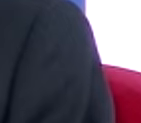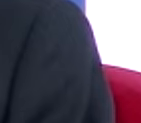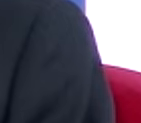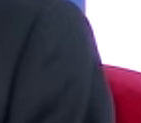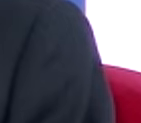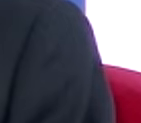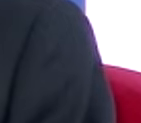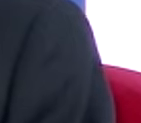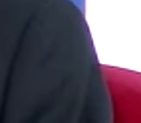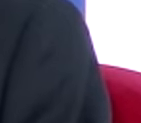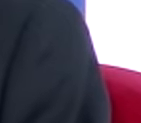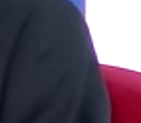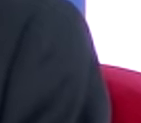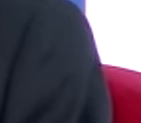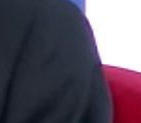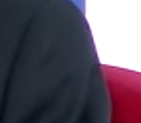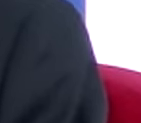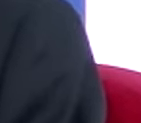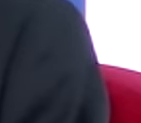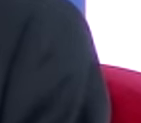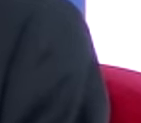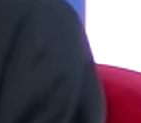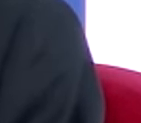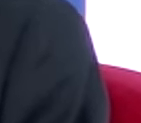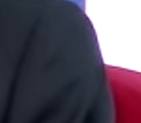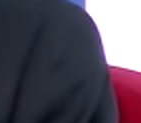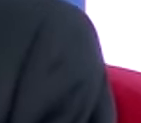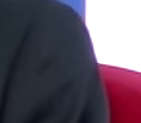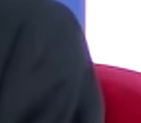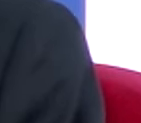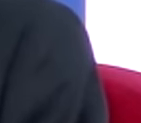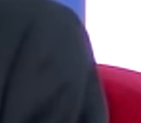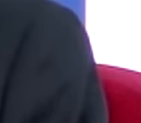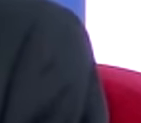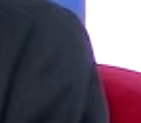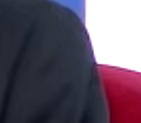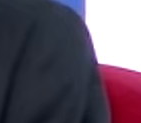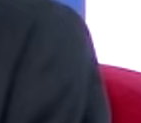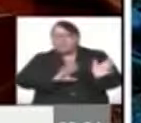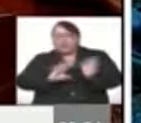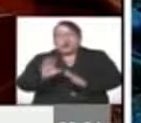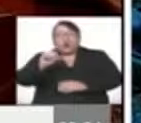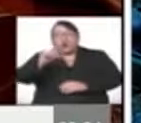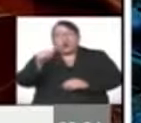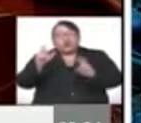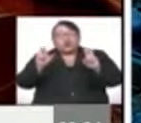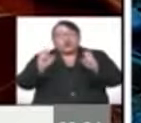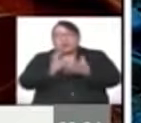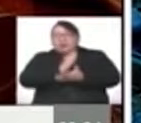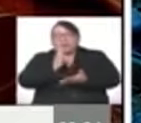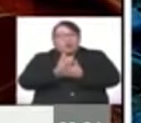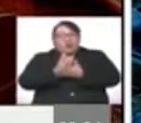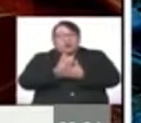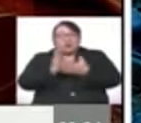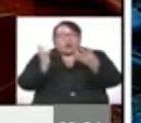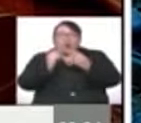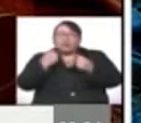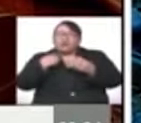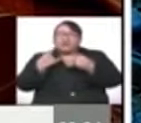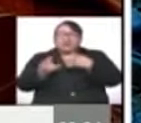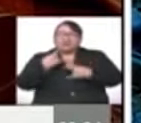Y además, ese es un rol, no sé, hay otras cosas también, parece, ¿no? Faltan varias joyas por aclarar. Sí,